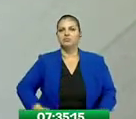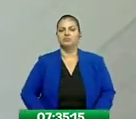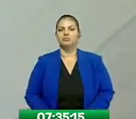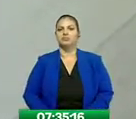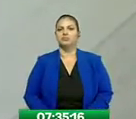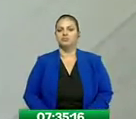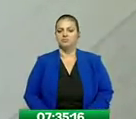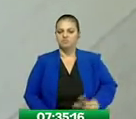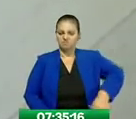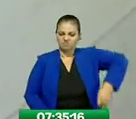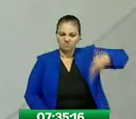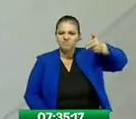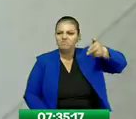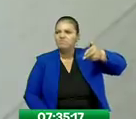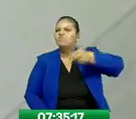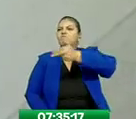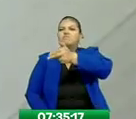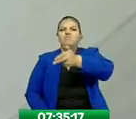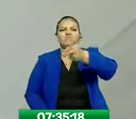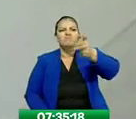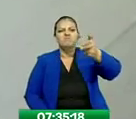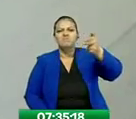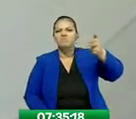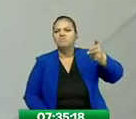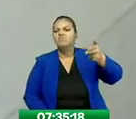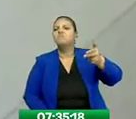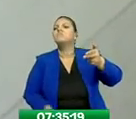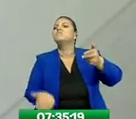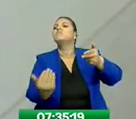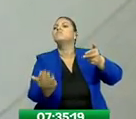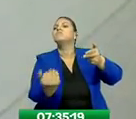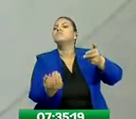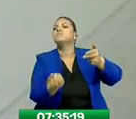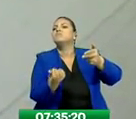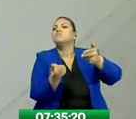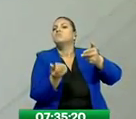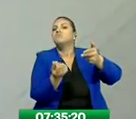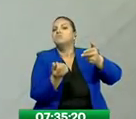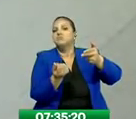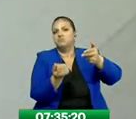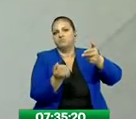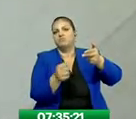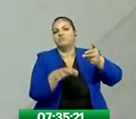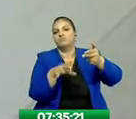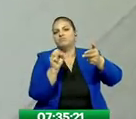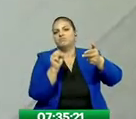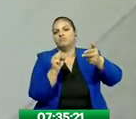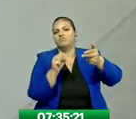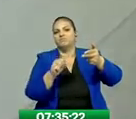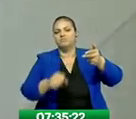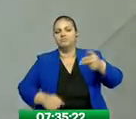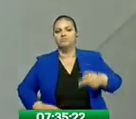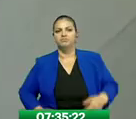Con arma en mano los amenaza y también se apodera del dinero de las ventas del día.